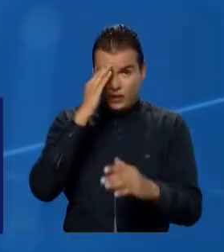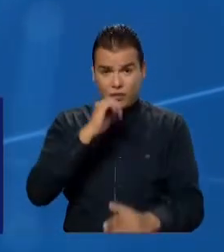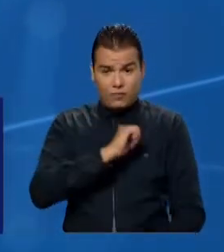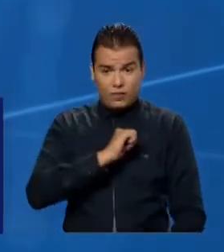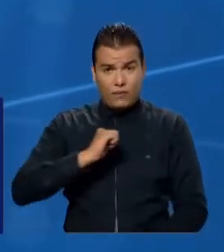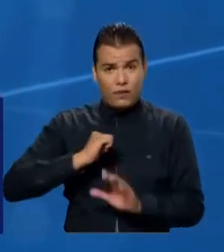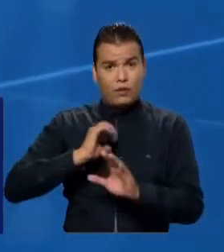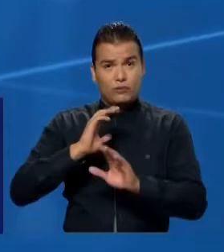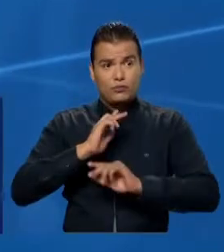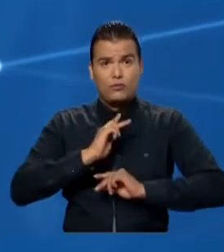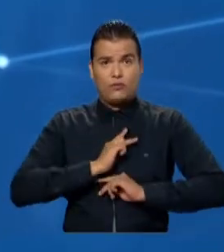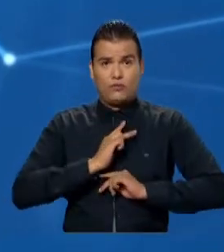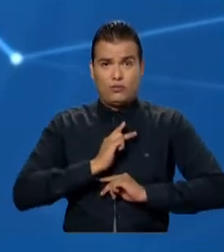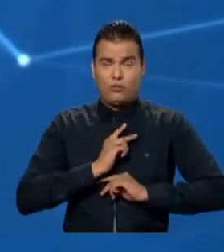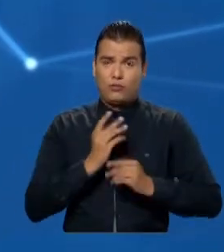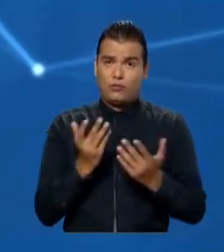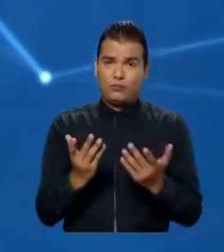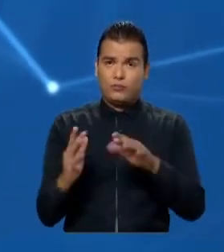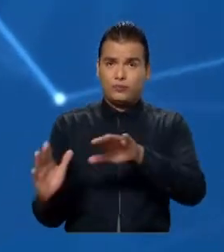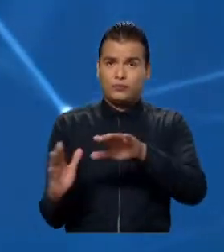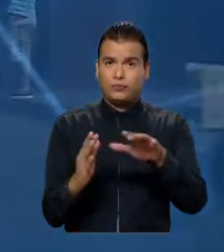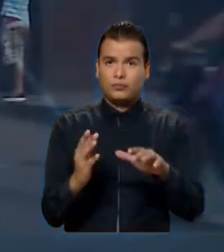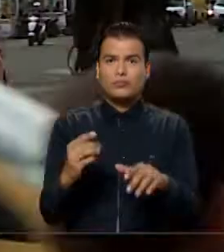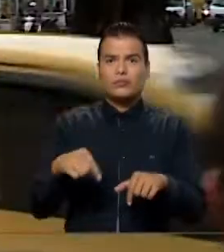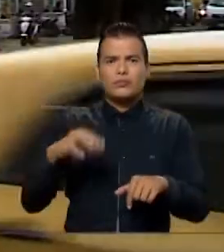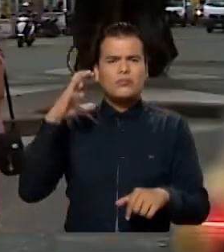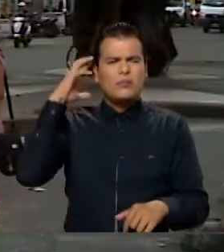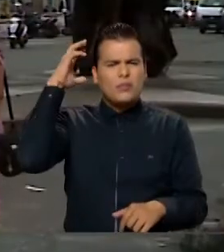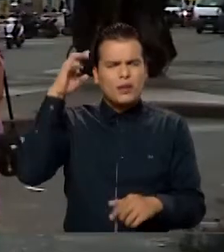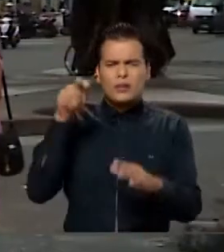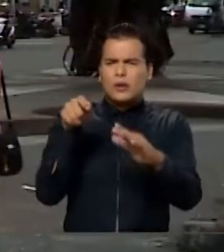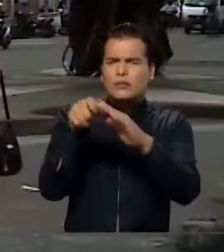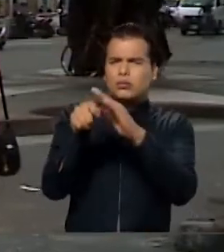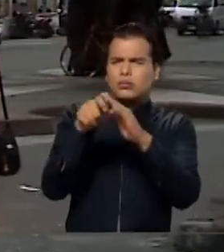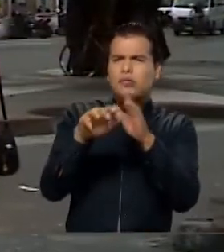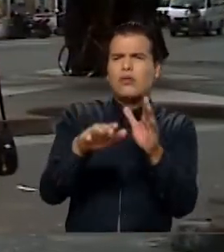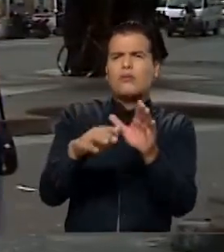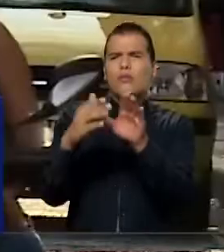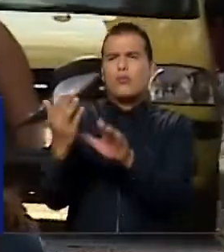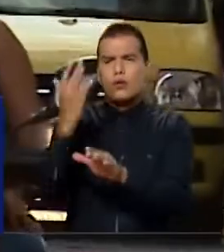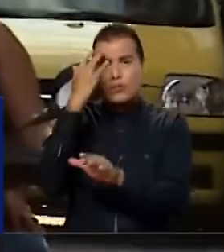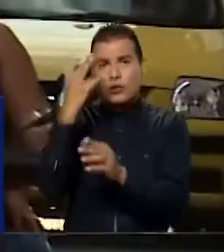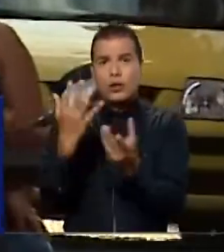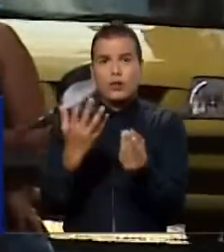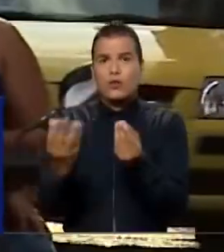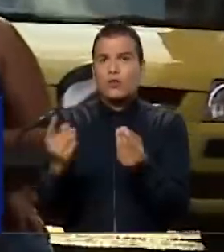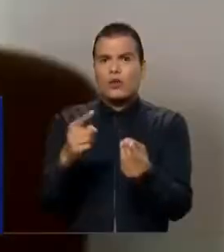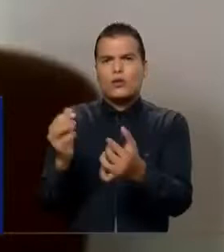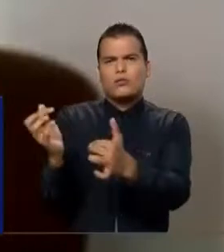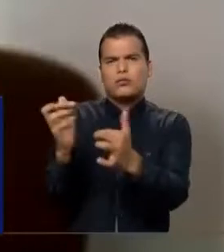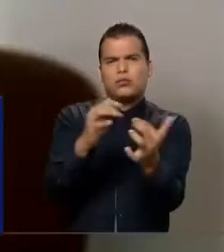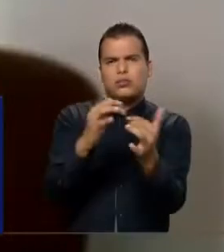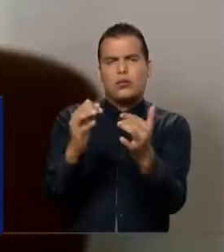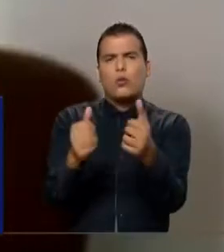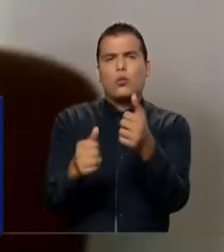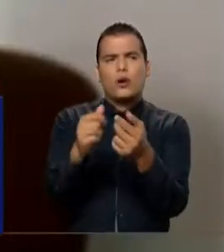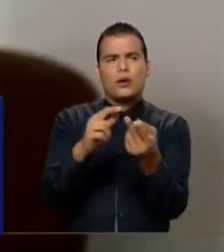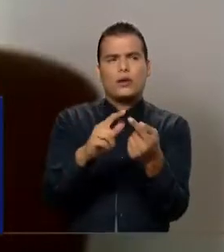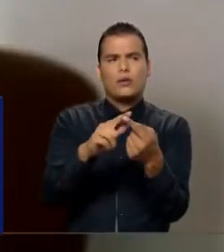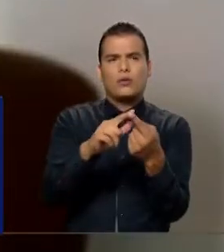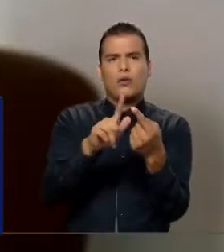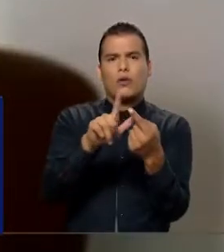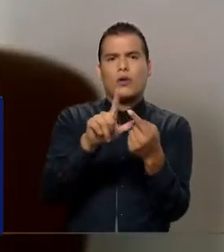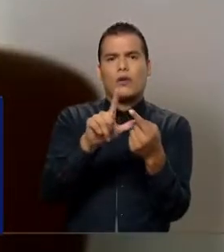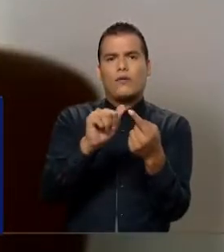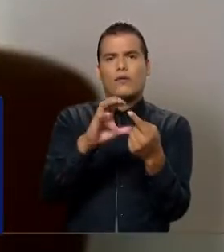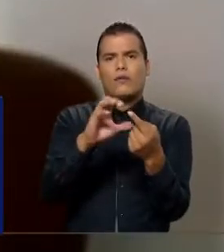denunciar que al menos 70 muertes este año en Cartago obedecerían a la guerra urbana entre las bandas criminales Los Flacos y la Nueva